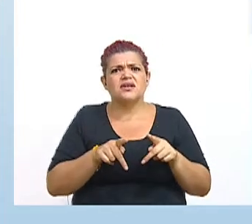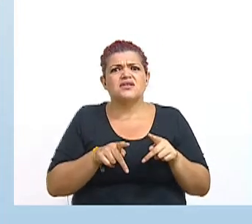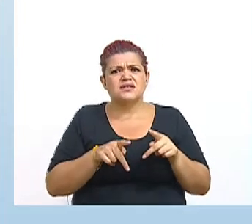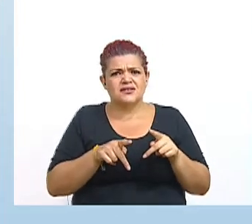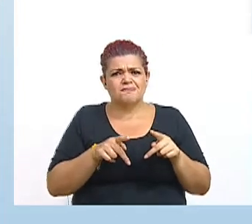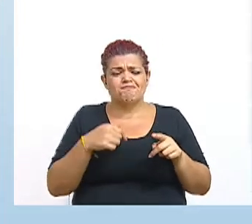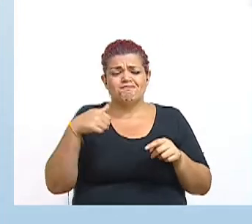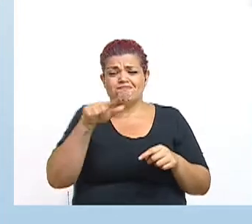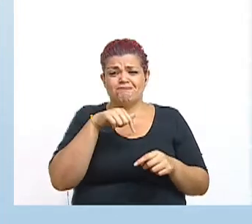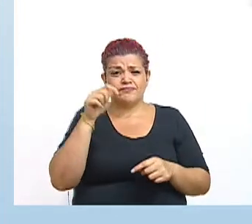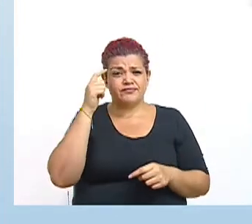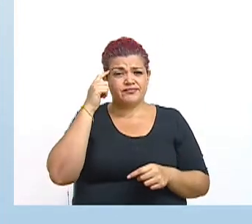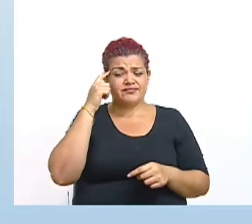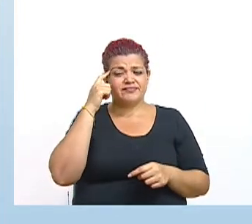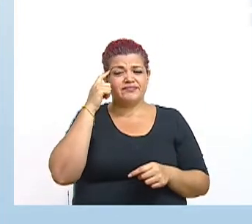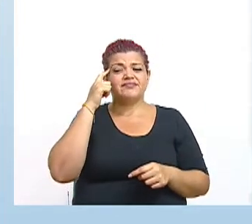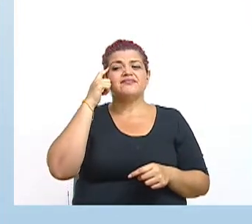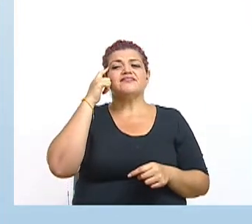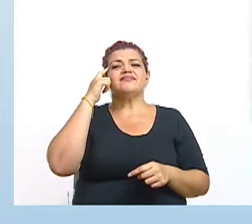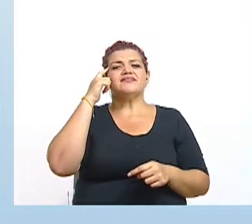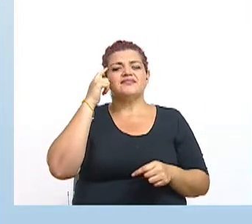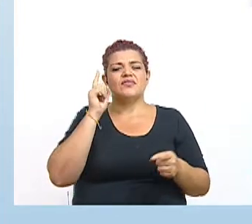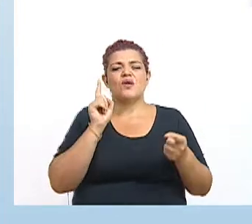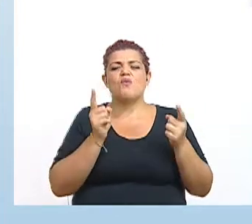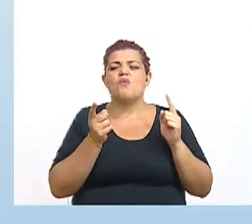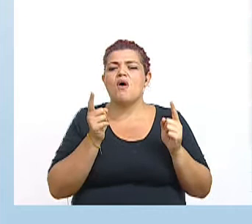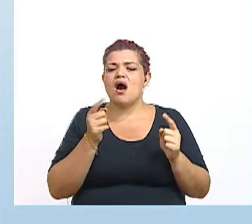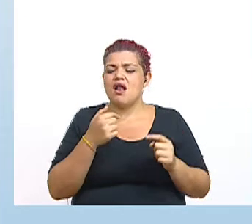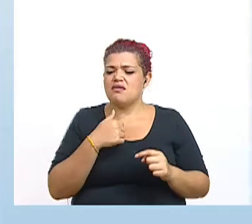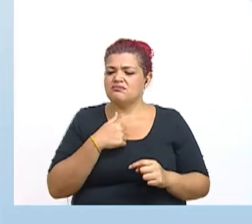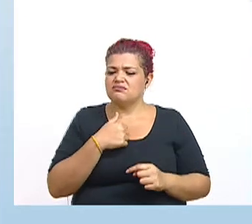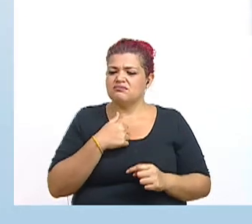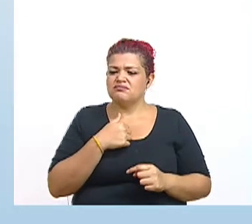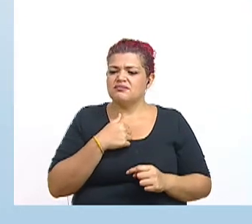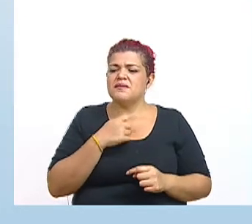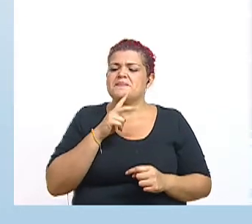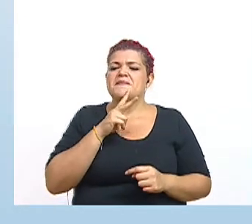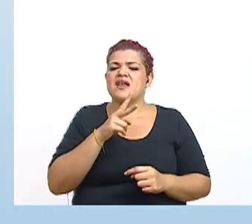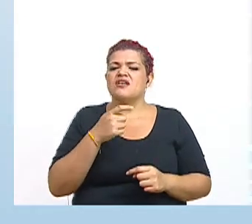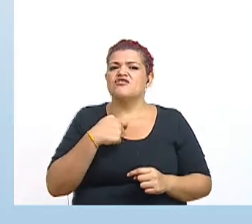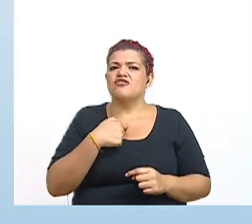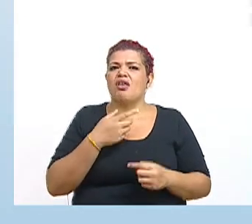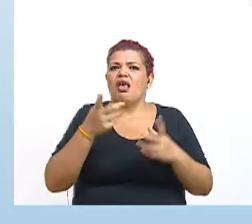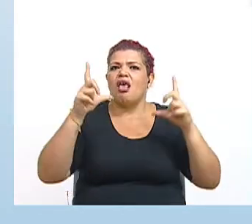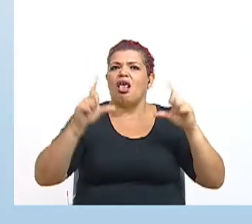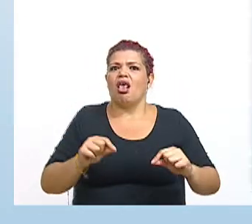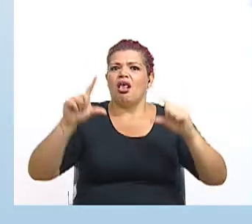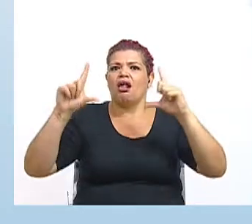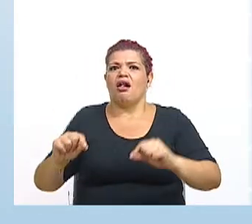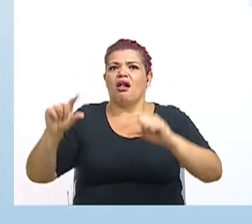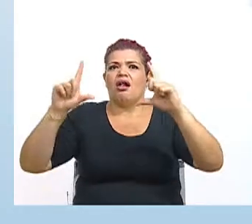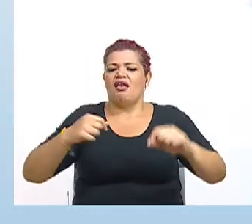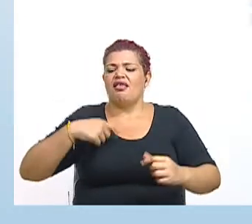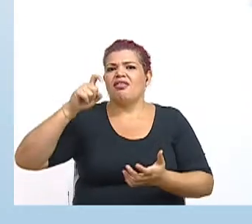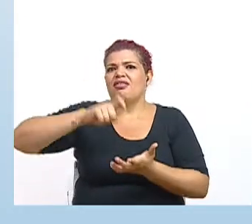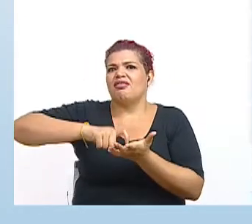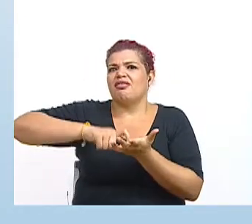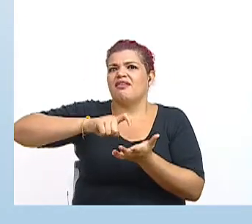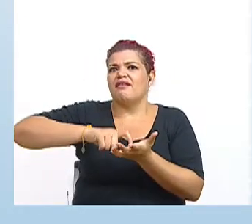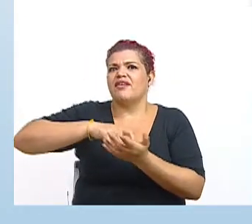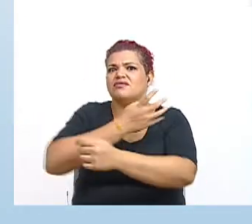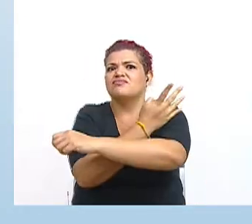que considerarlo para valorar cuál es nuestra verdadera deuda ecológica. Aquí tenemos algunos